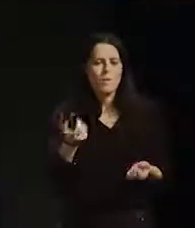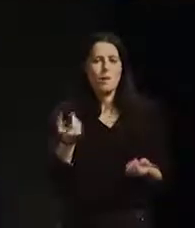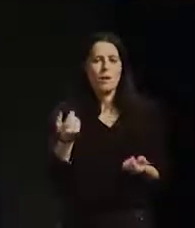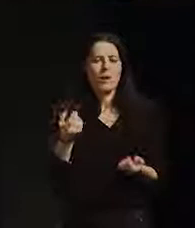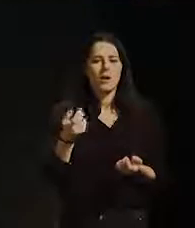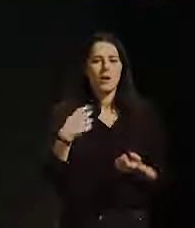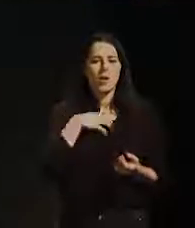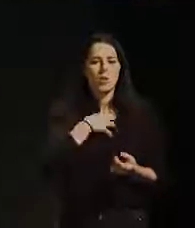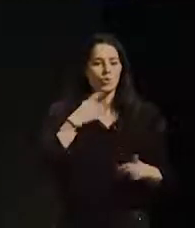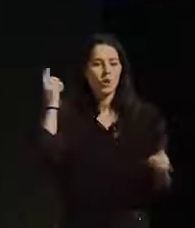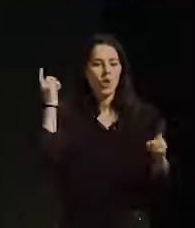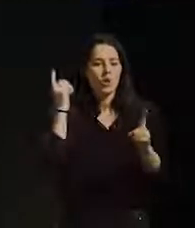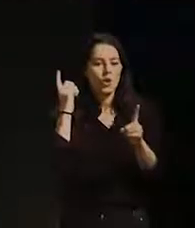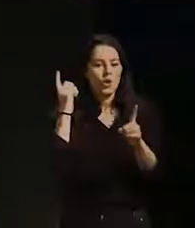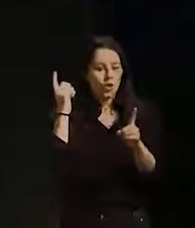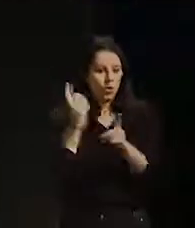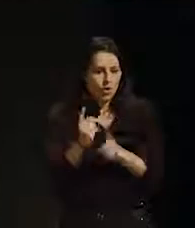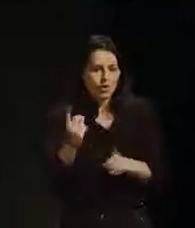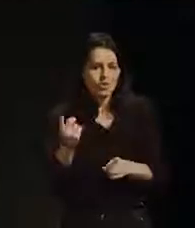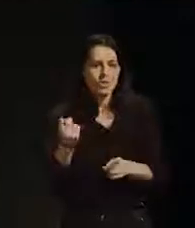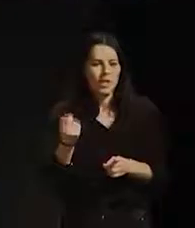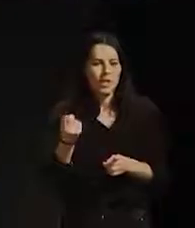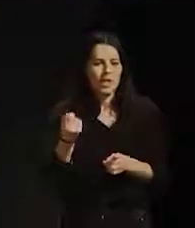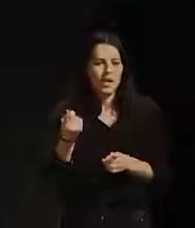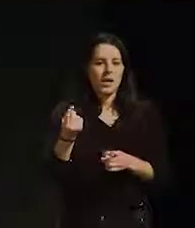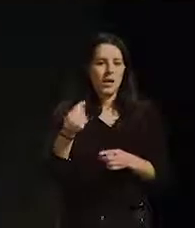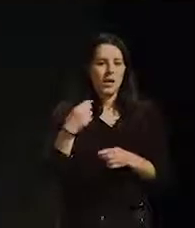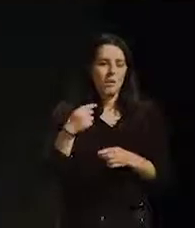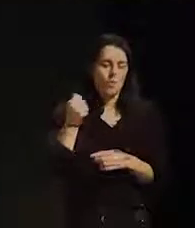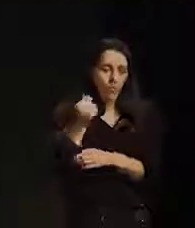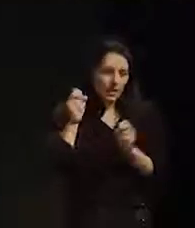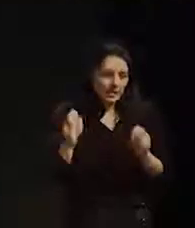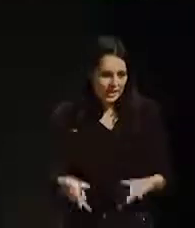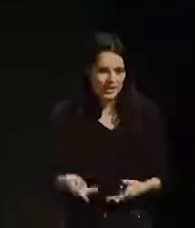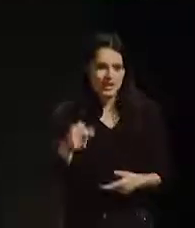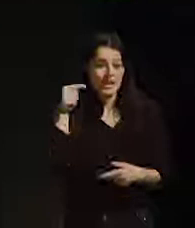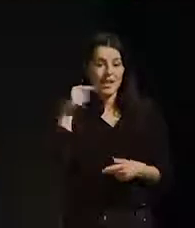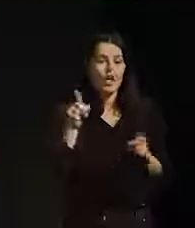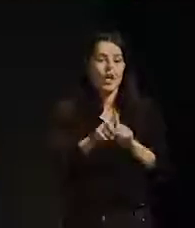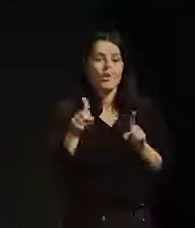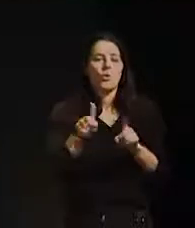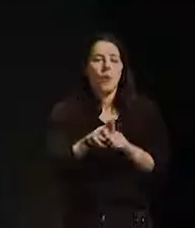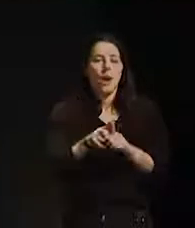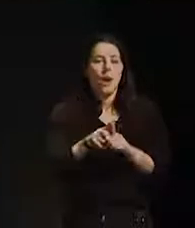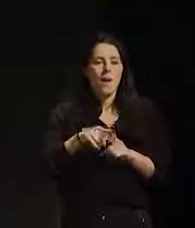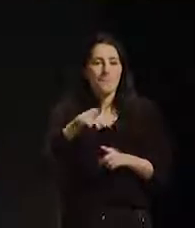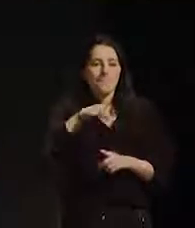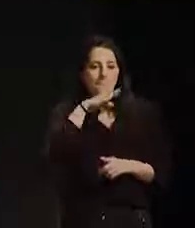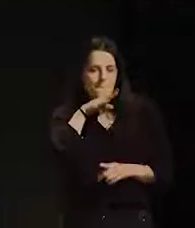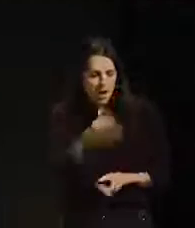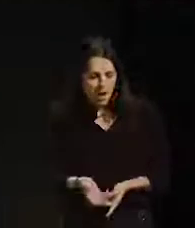contra Batista, que era uno de los mayores tiranos que hubo en